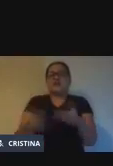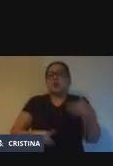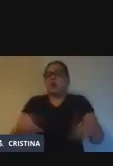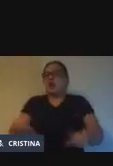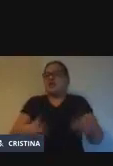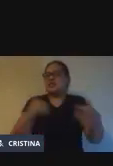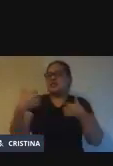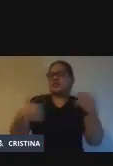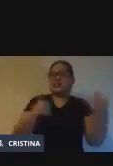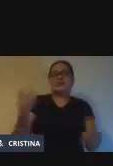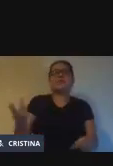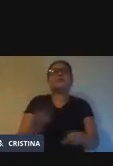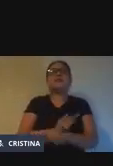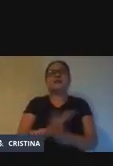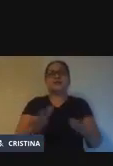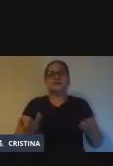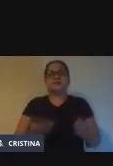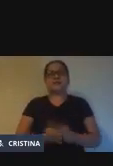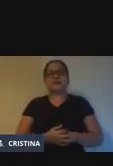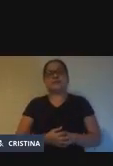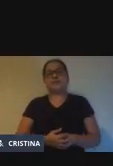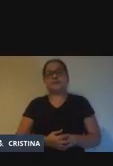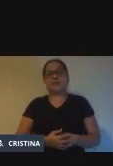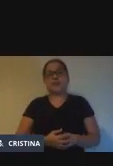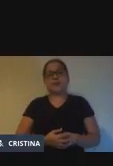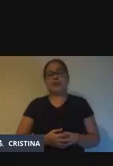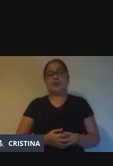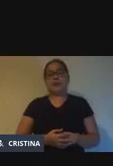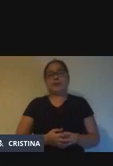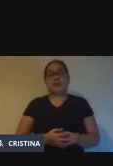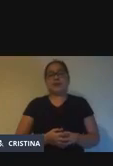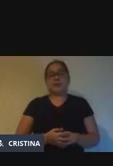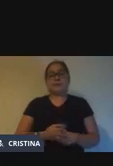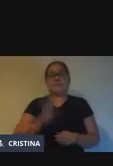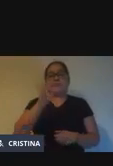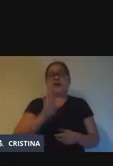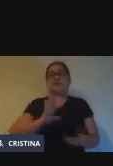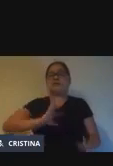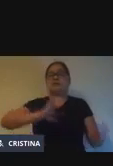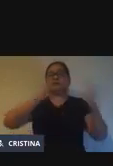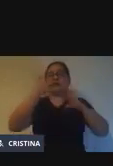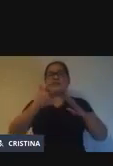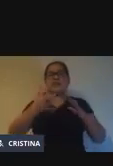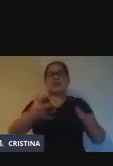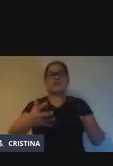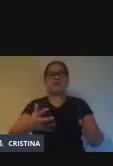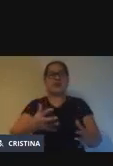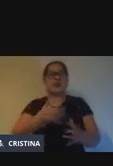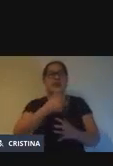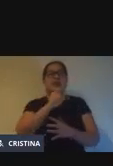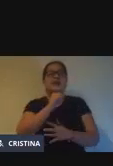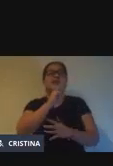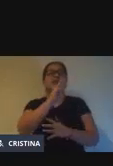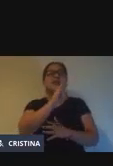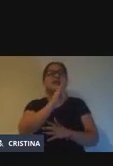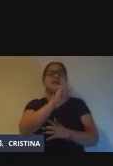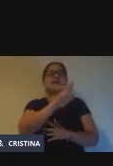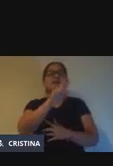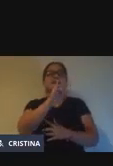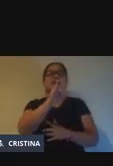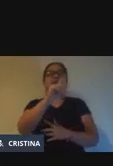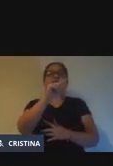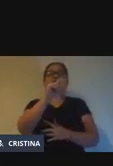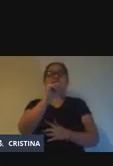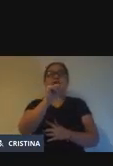irritabilidad es el extremo de la ira. O sea, la irritabilidad es un